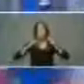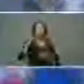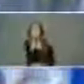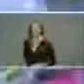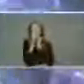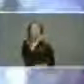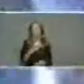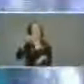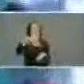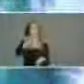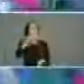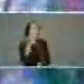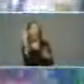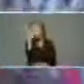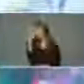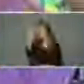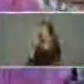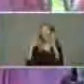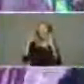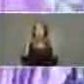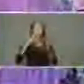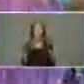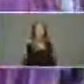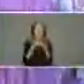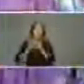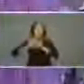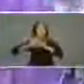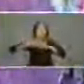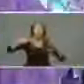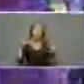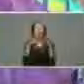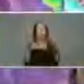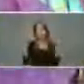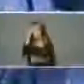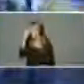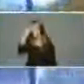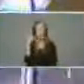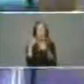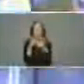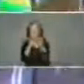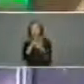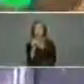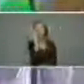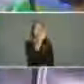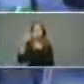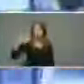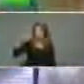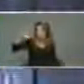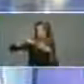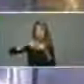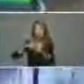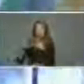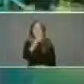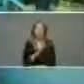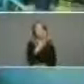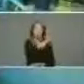saltando que es Carnaval hace tanto que Vivo por ella 34 los años